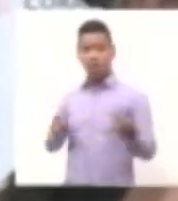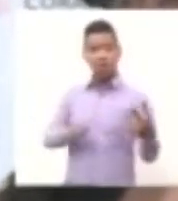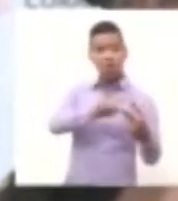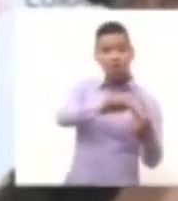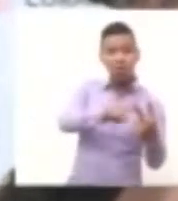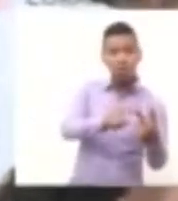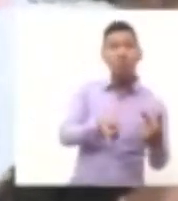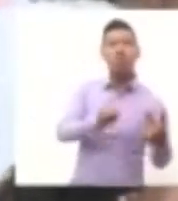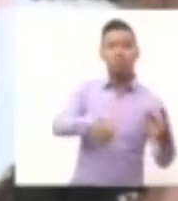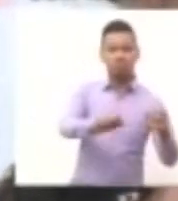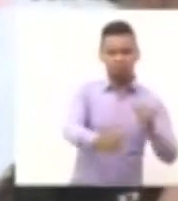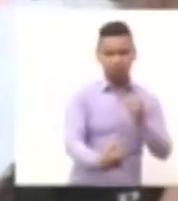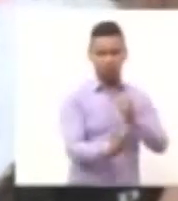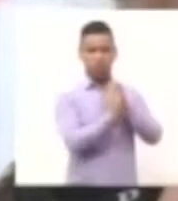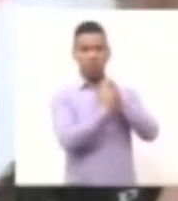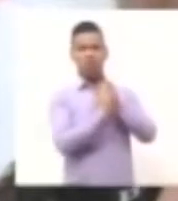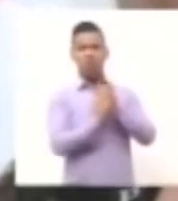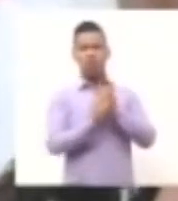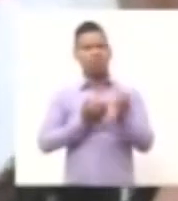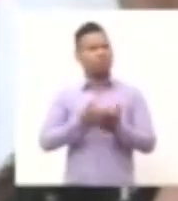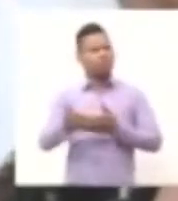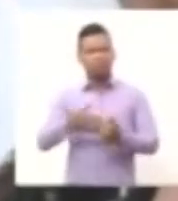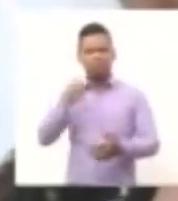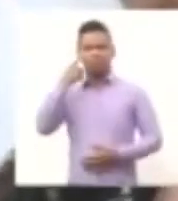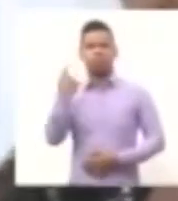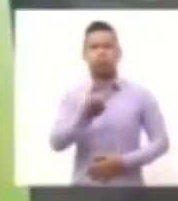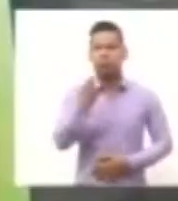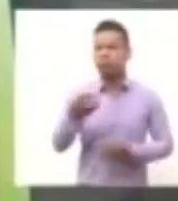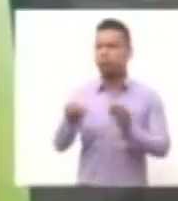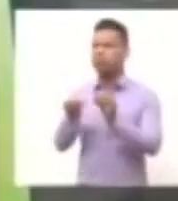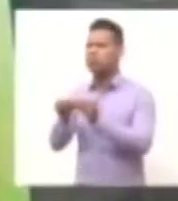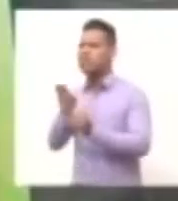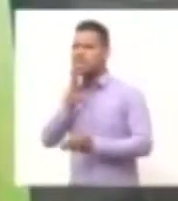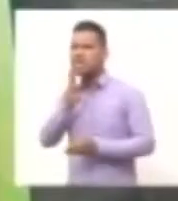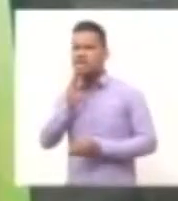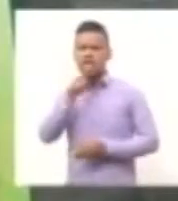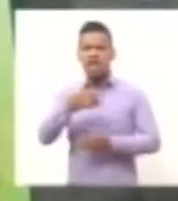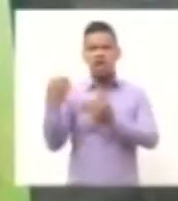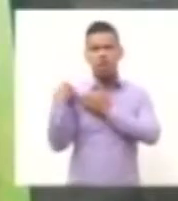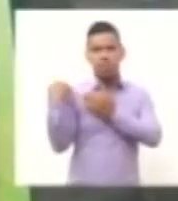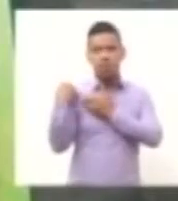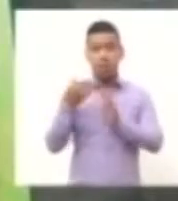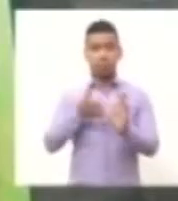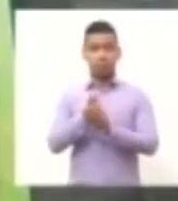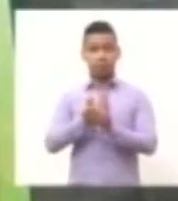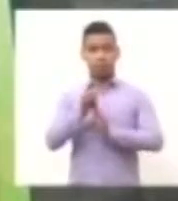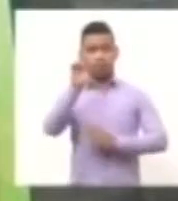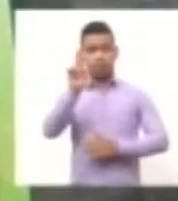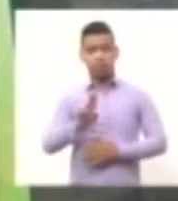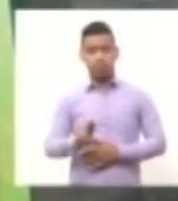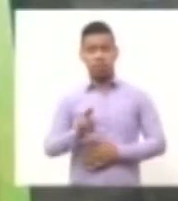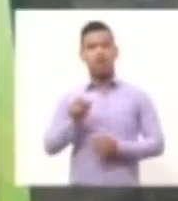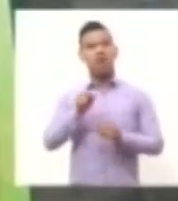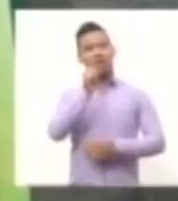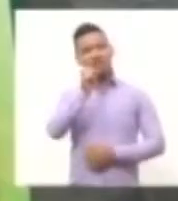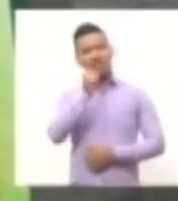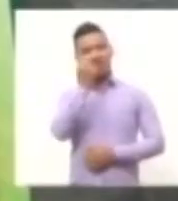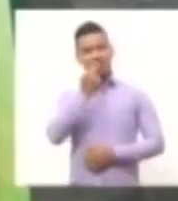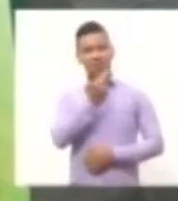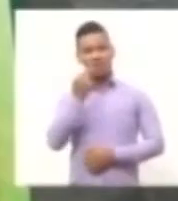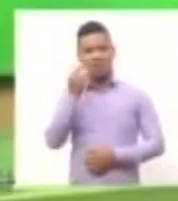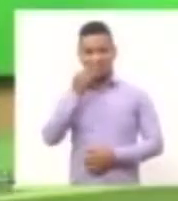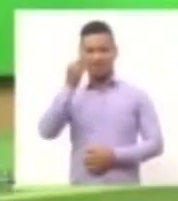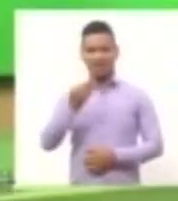persiguiendo a los otros delincuentes que me hacen falta para esclarecer la muerte de mi auxiliar. En Sucre, Jorge Romero Montiel, Las Noticias, un compromiso con la